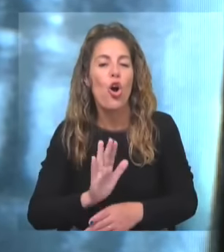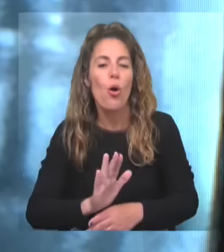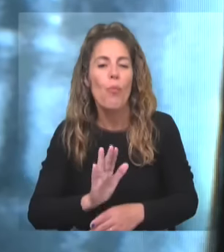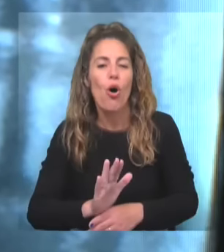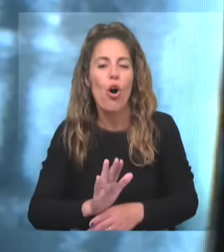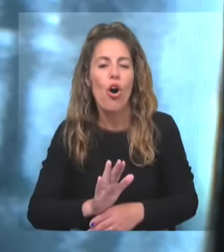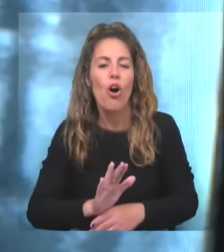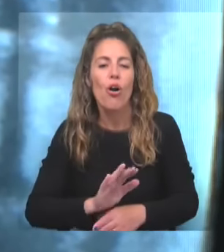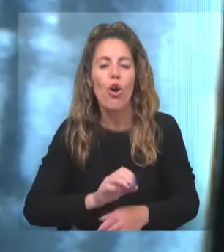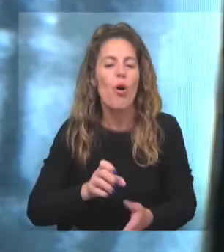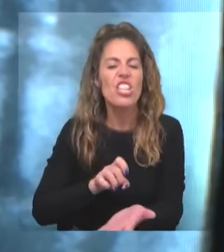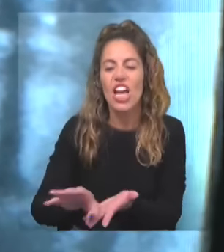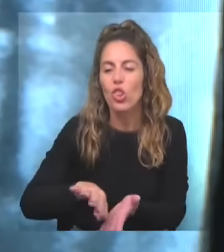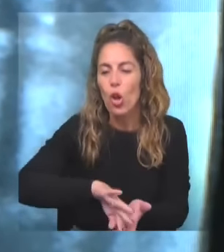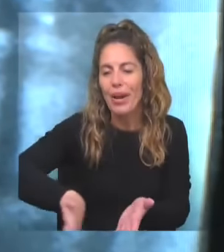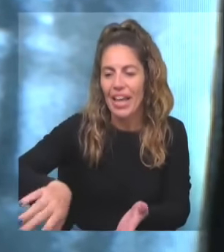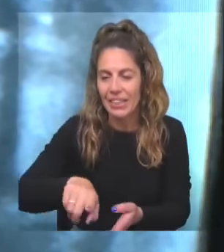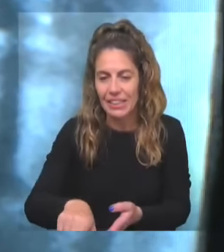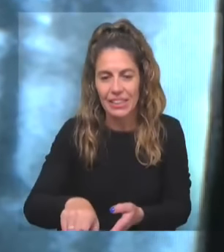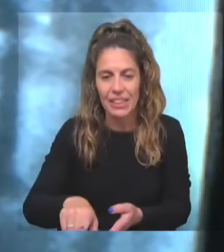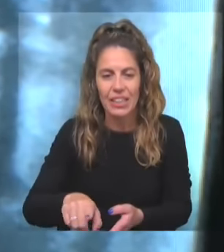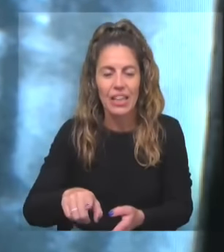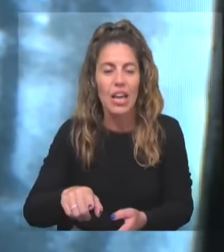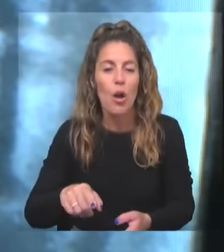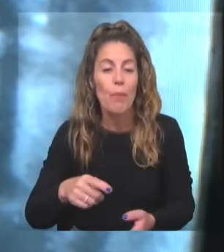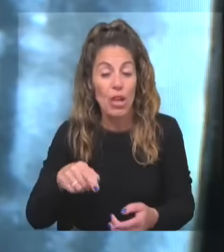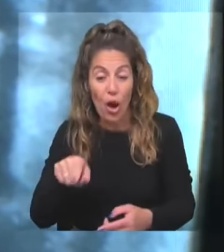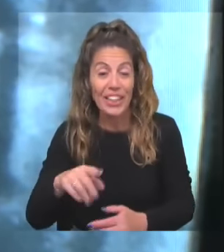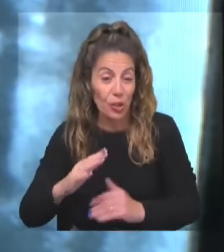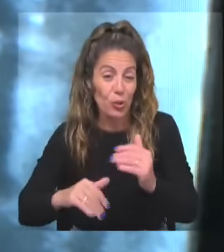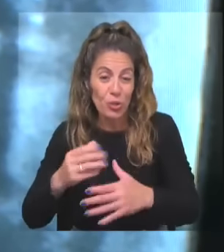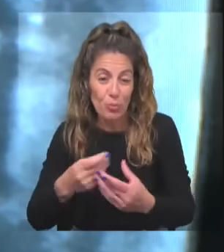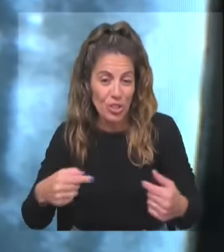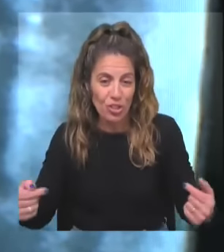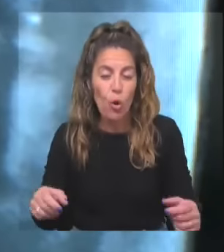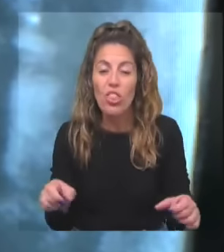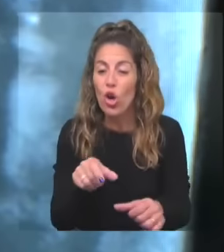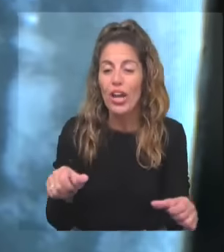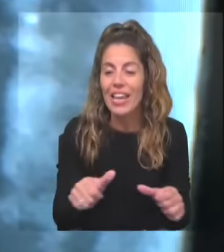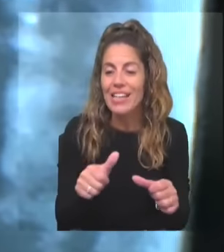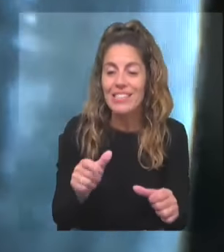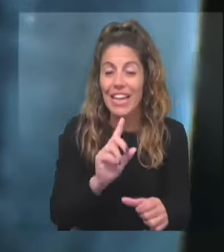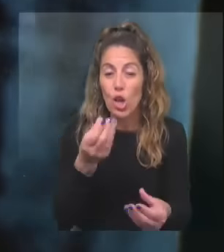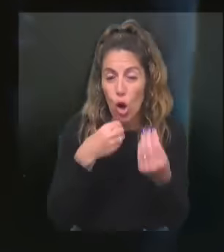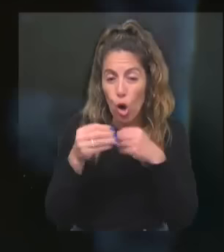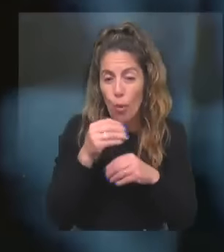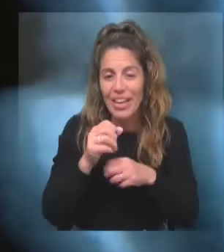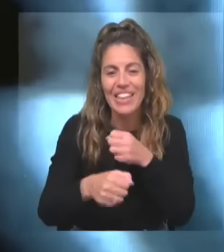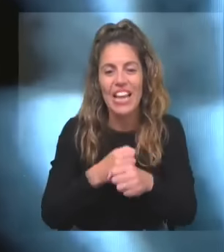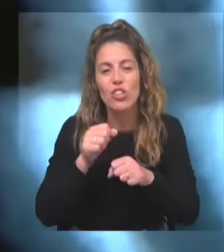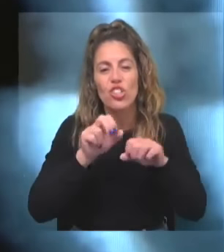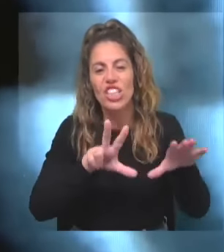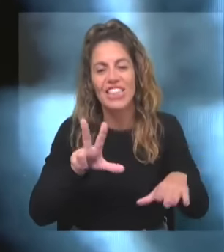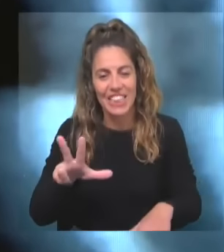exilio, de exilio, ¿no? Y desde ahí todo lo que construye. Pero cuando Perico hace el ayuno, en el 83,